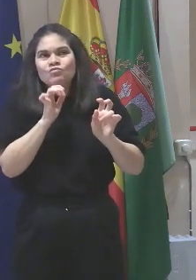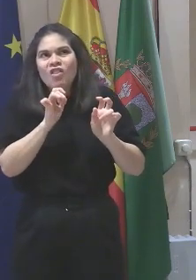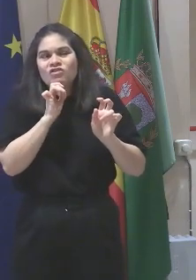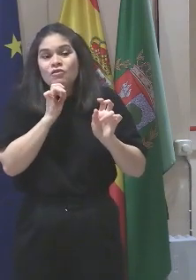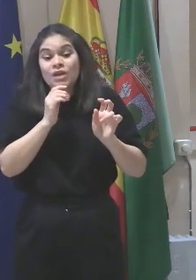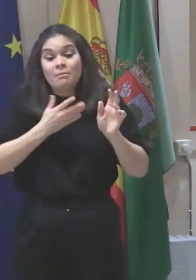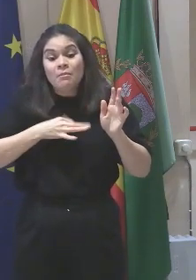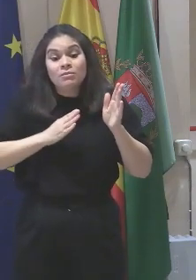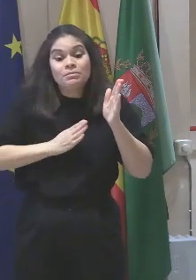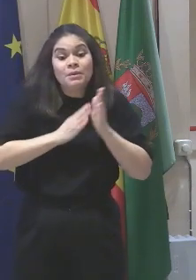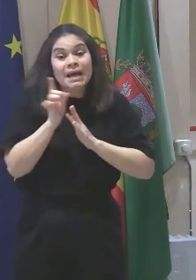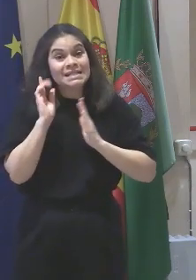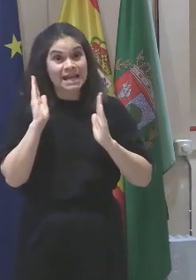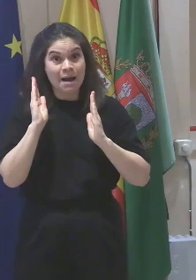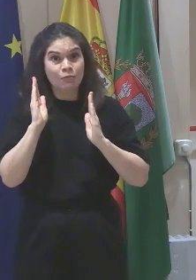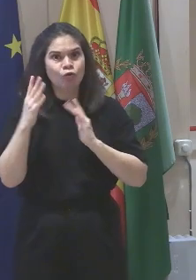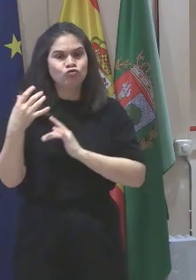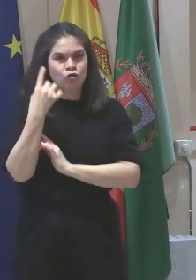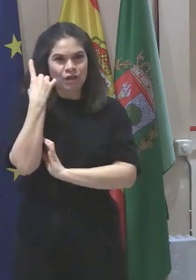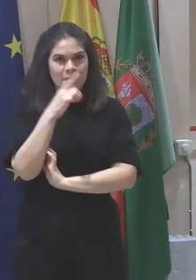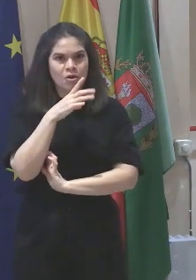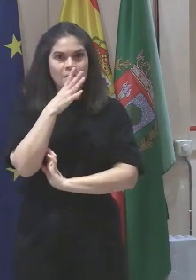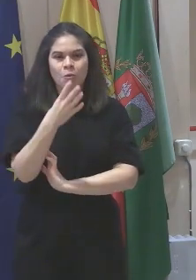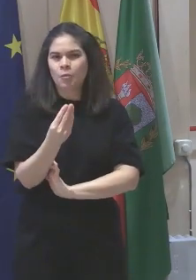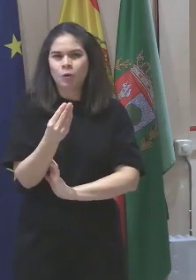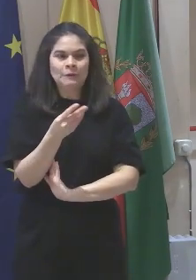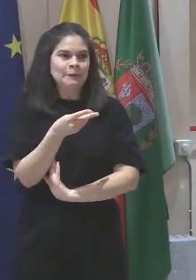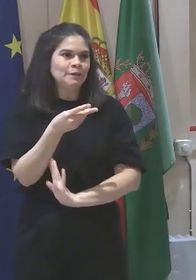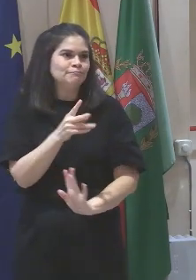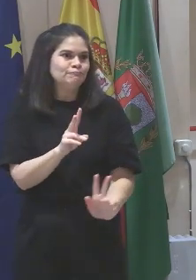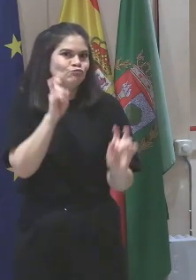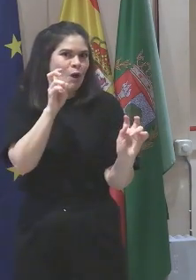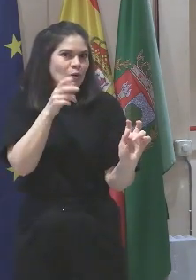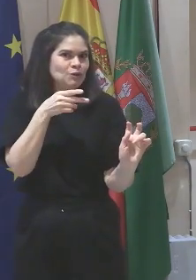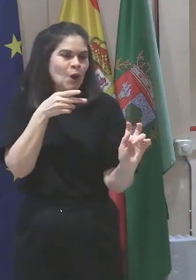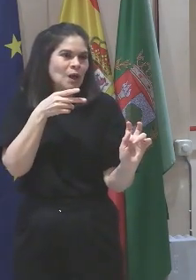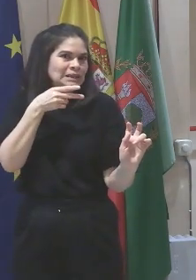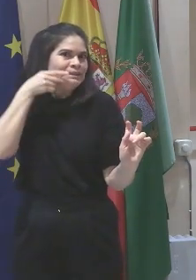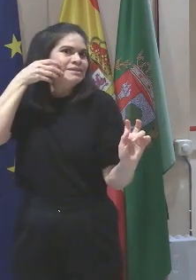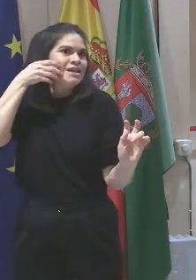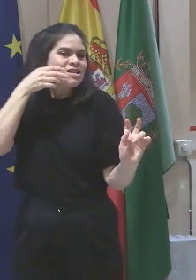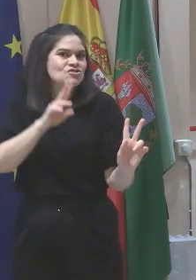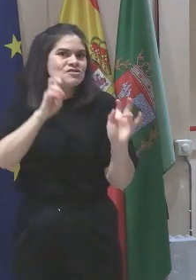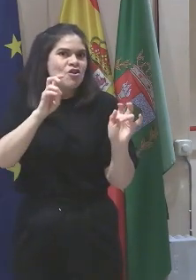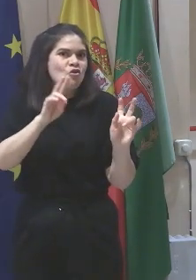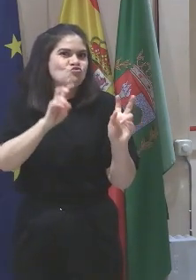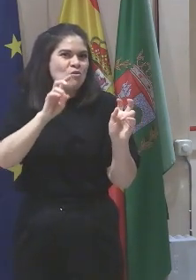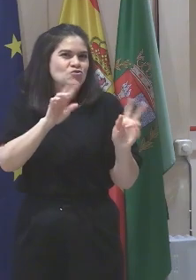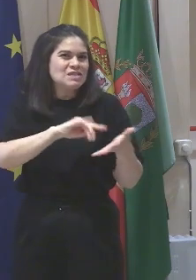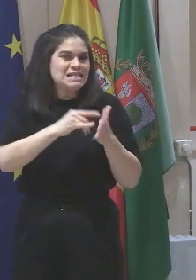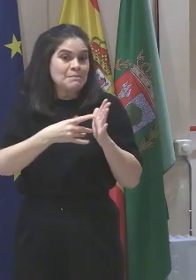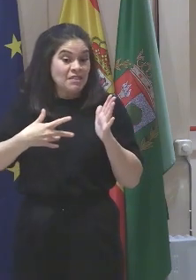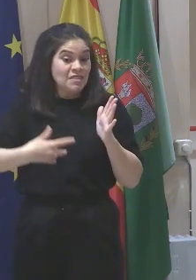en este campo, todos sabemos que por muy sofisticados que sean los nuevos sistemas, ¿verdad?, de infusión, todavía